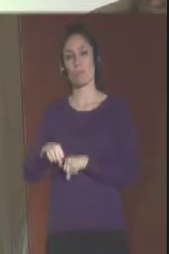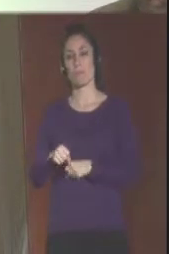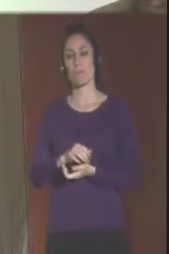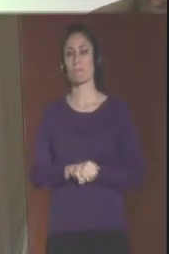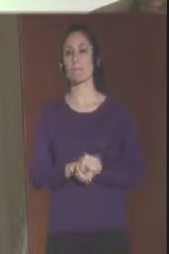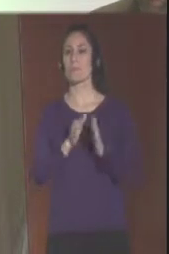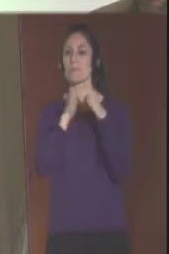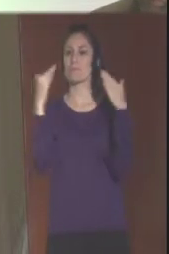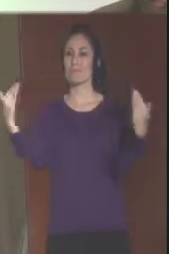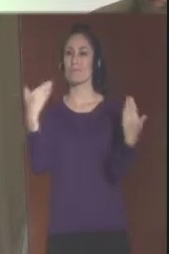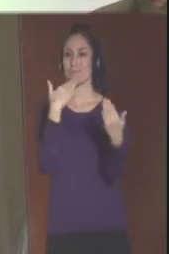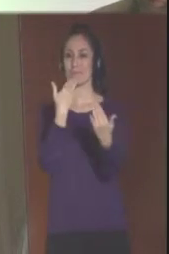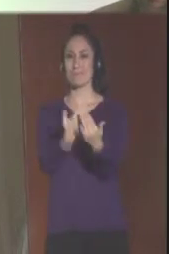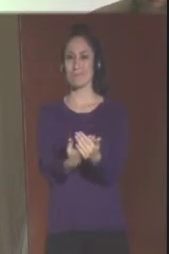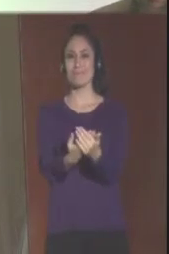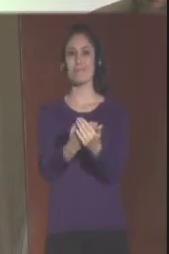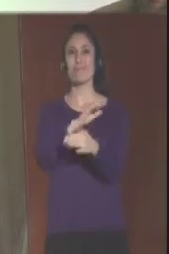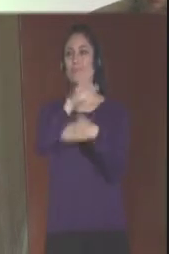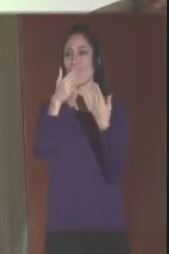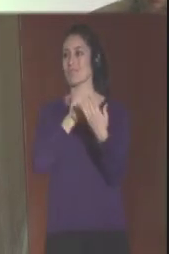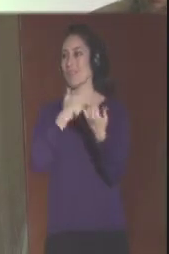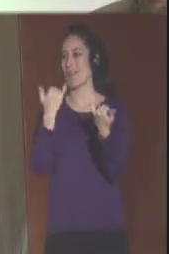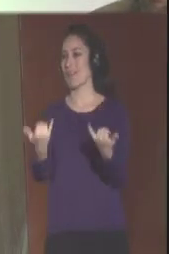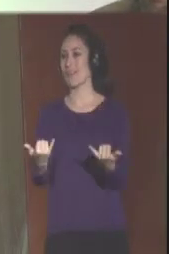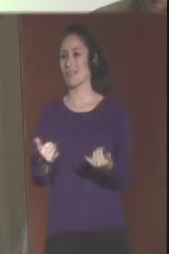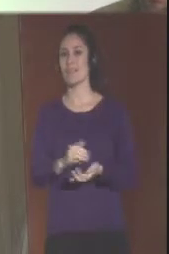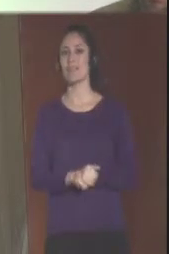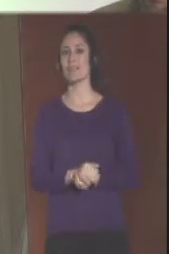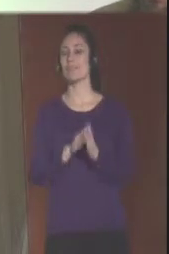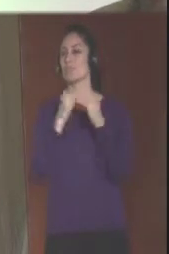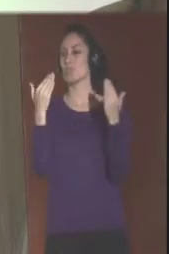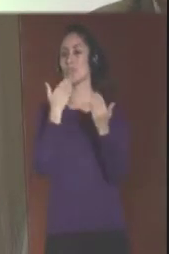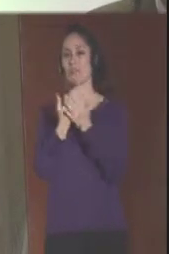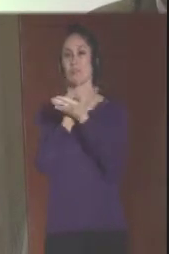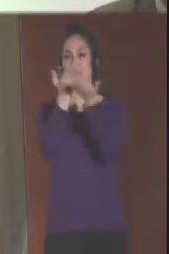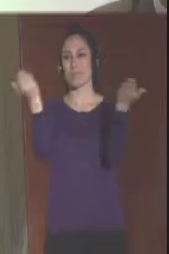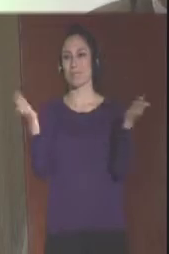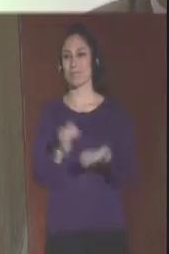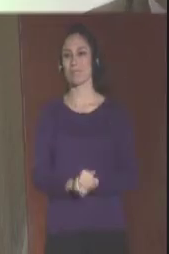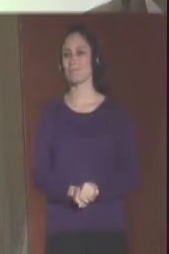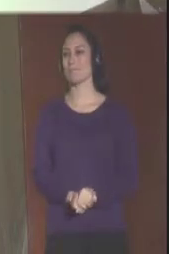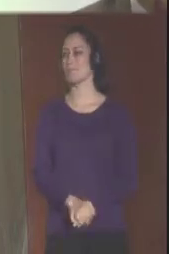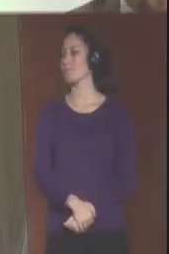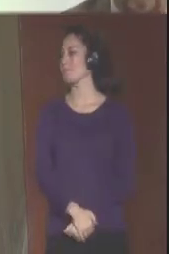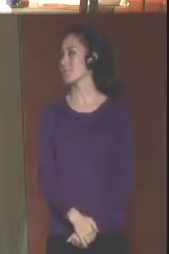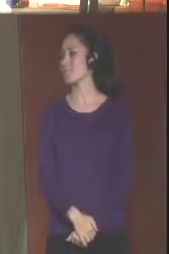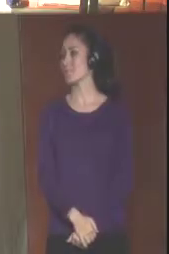Muchísimas gracias a todos por estar acá y gracias a ustedes.